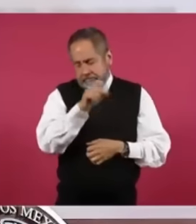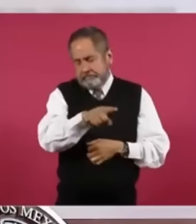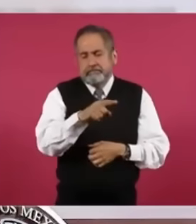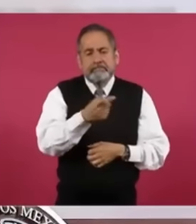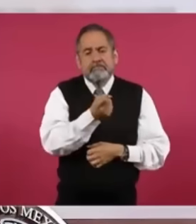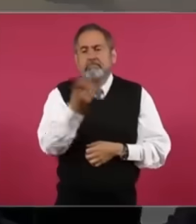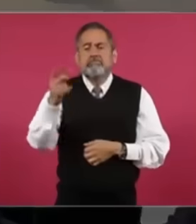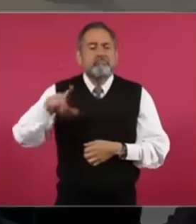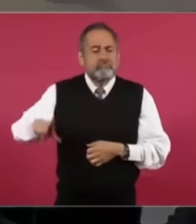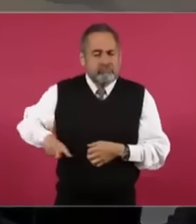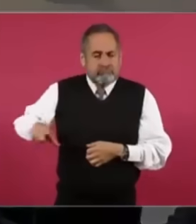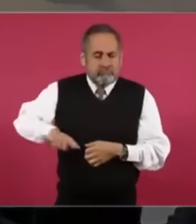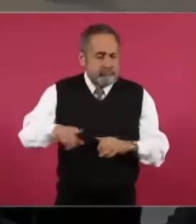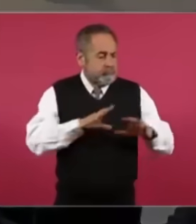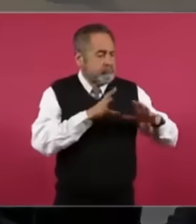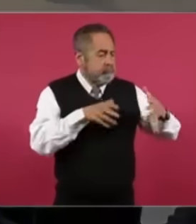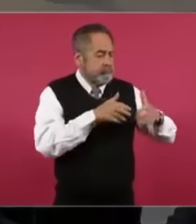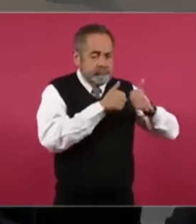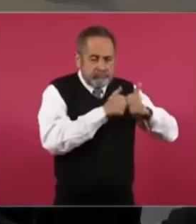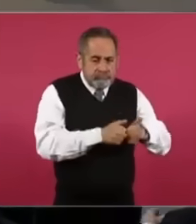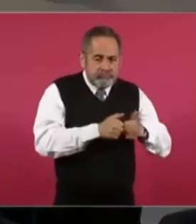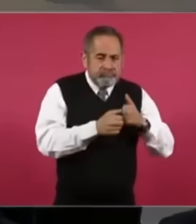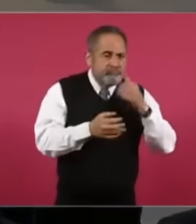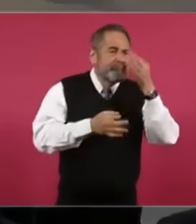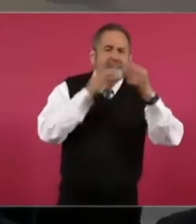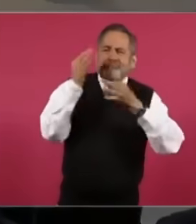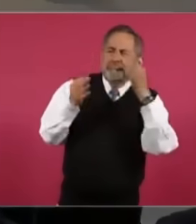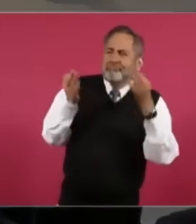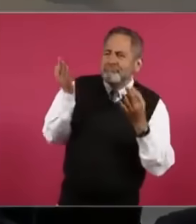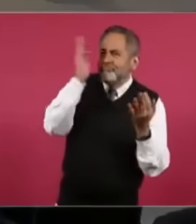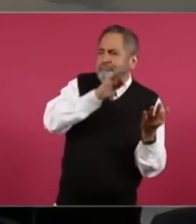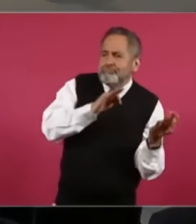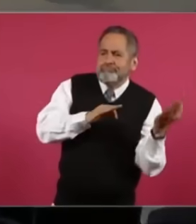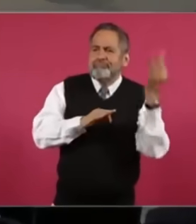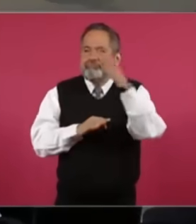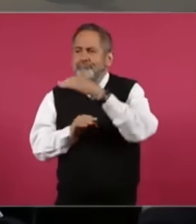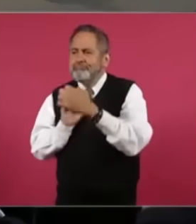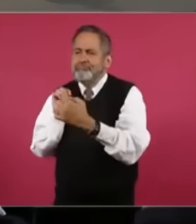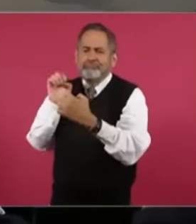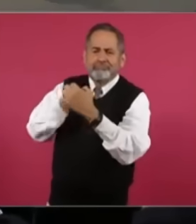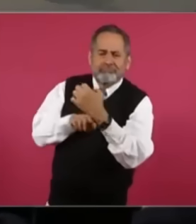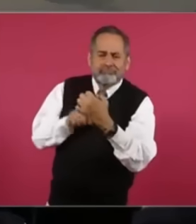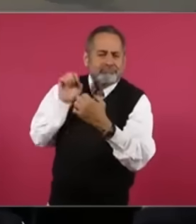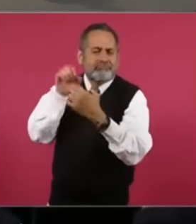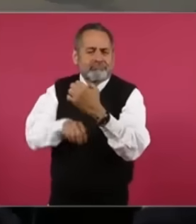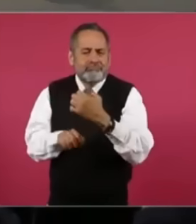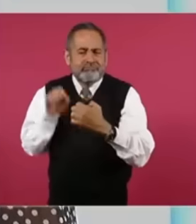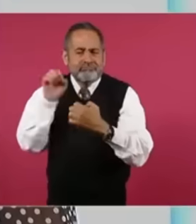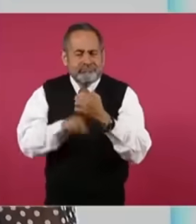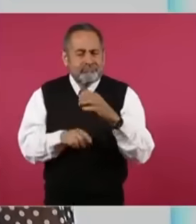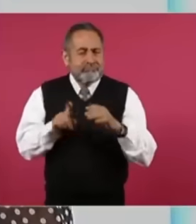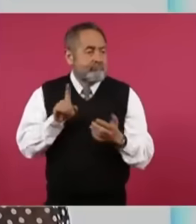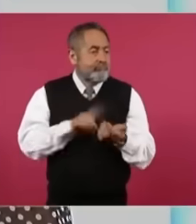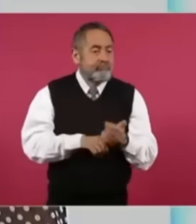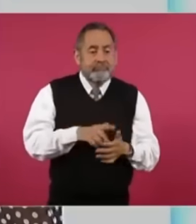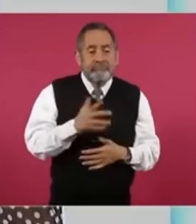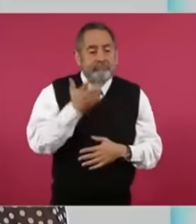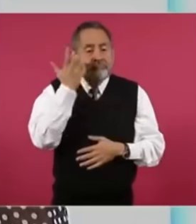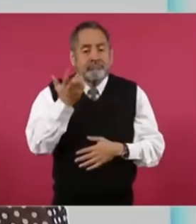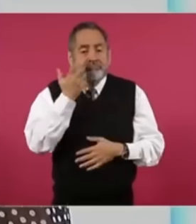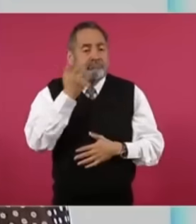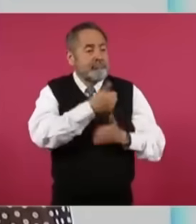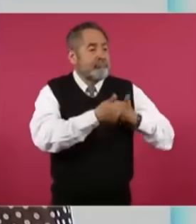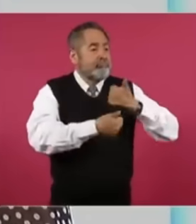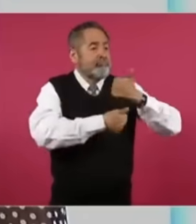gobiernos conservadores para falsear la realidad, para engañar a sus ciudadanos, inflando visitas para